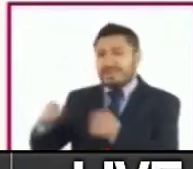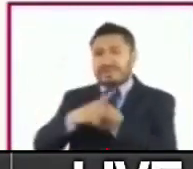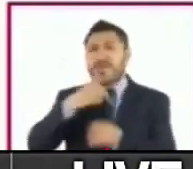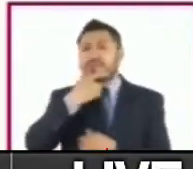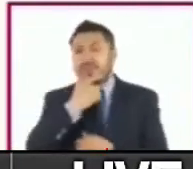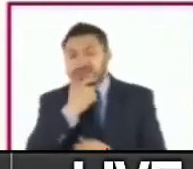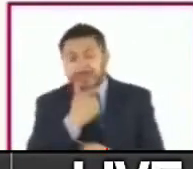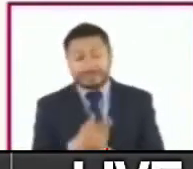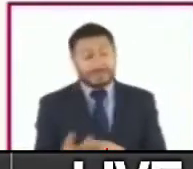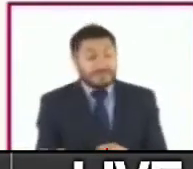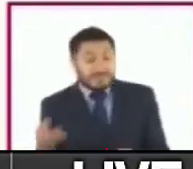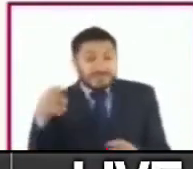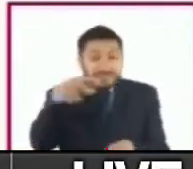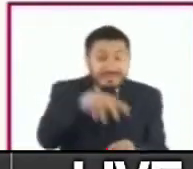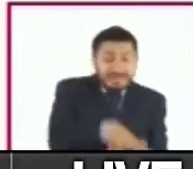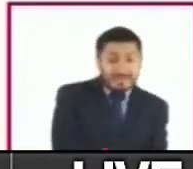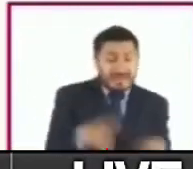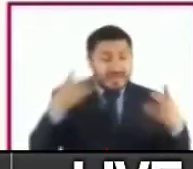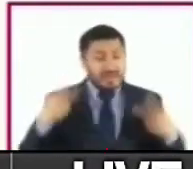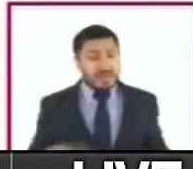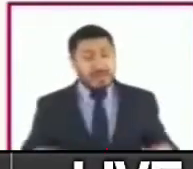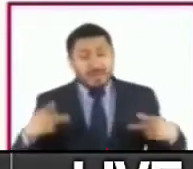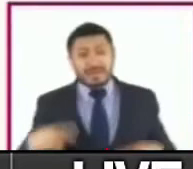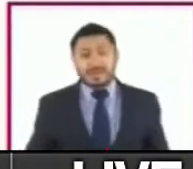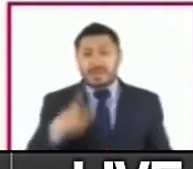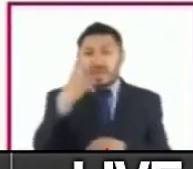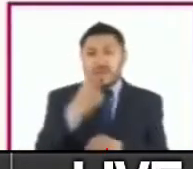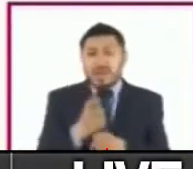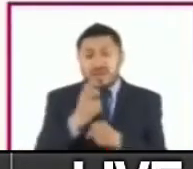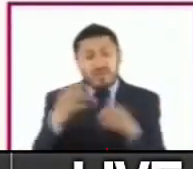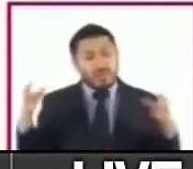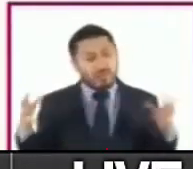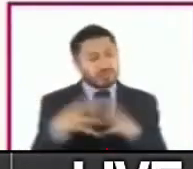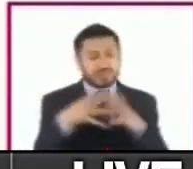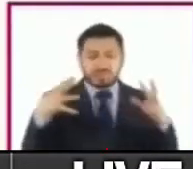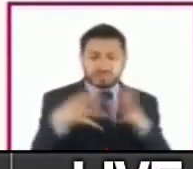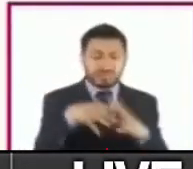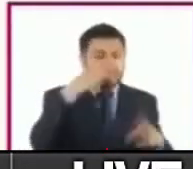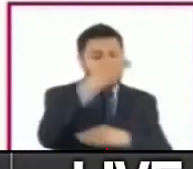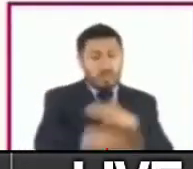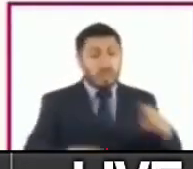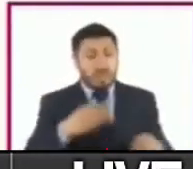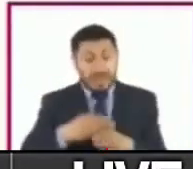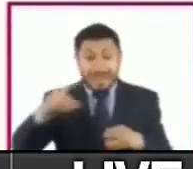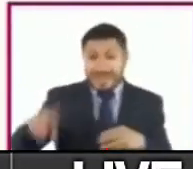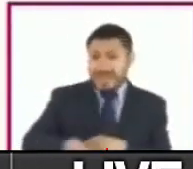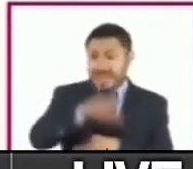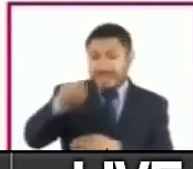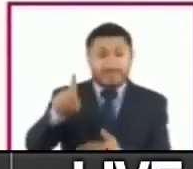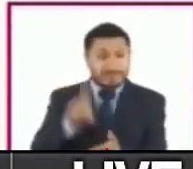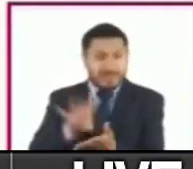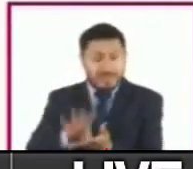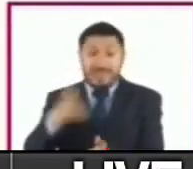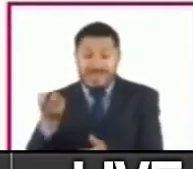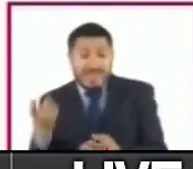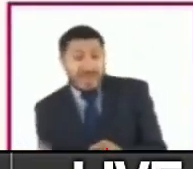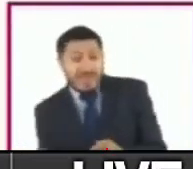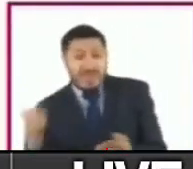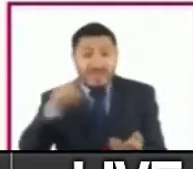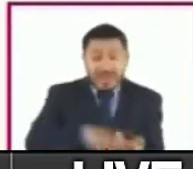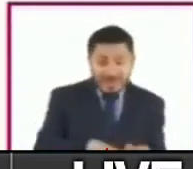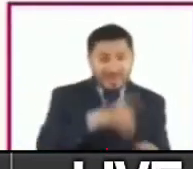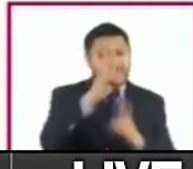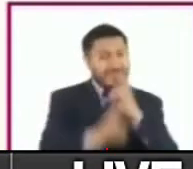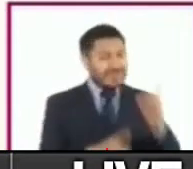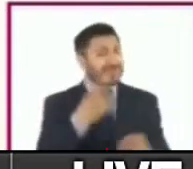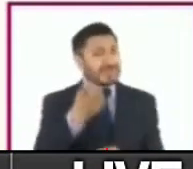incluyeron principalmente a veteranos de la Segunda Guerra Mundial que habían adquirido alguna discapacidad. ¿Cuál es la dinámica propia